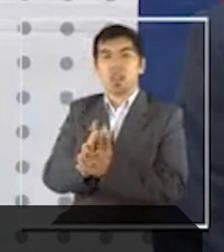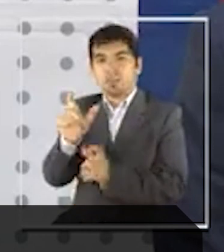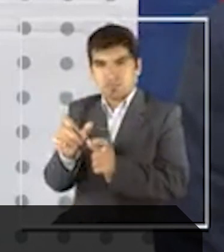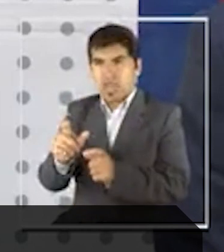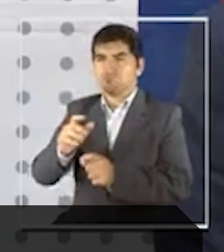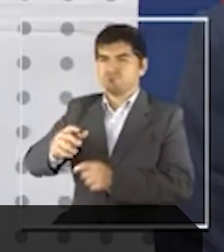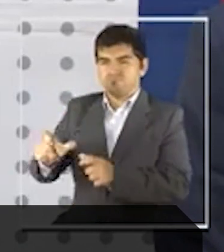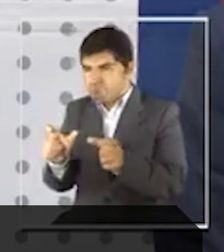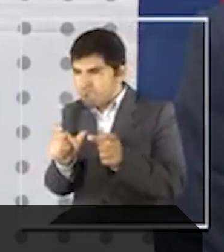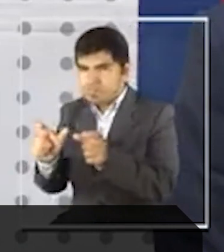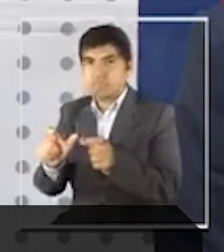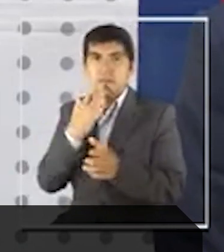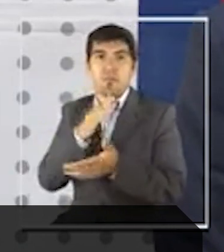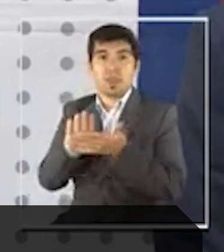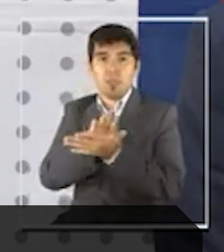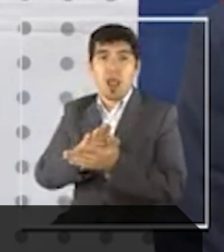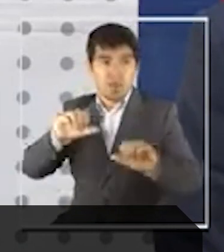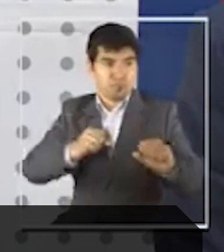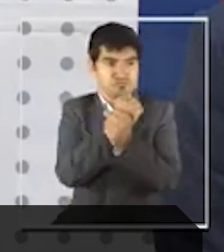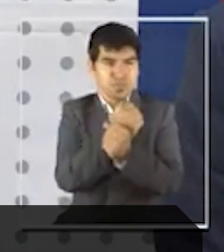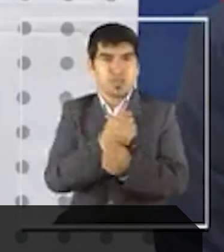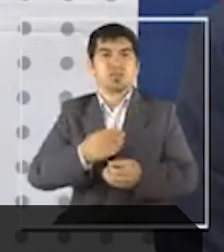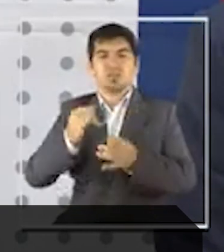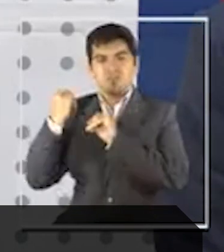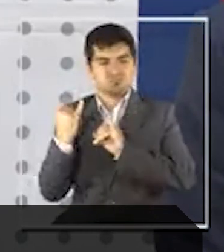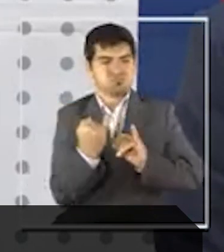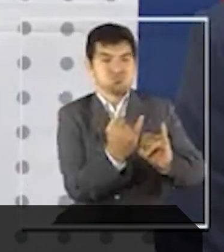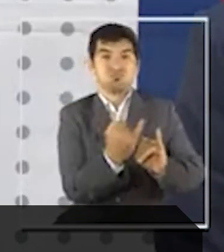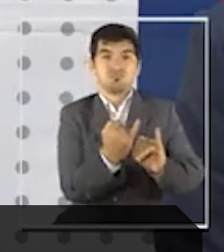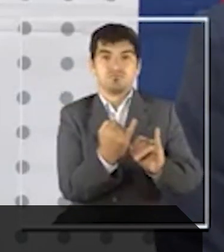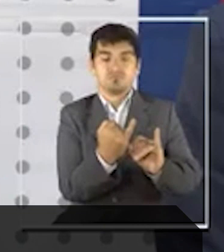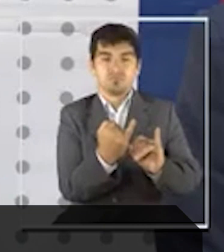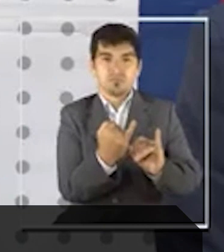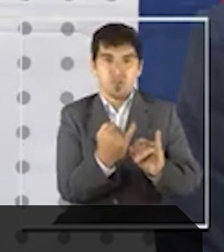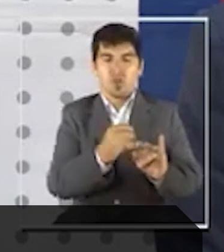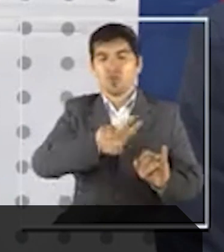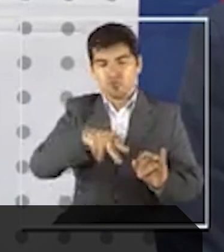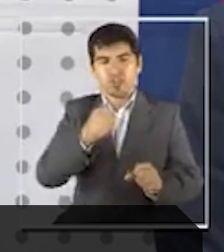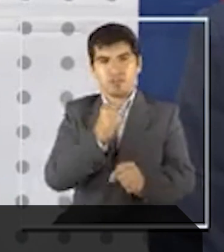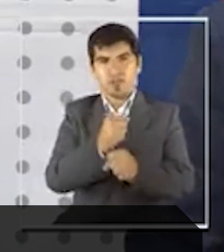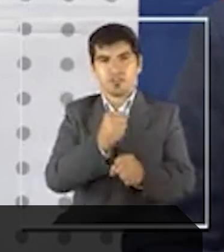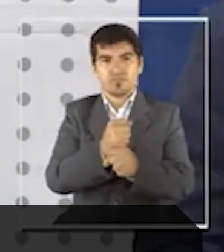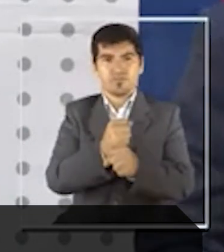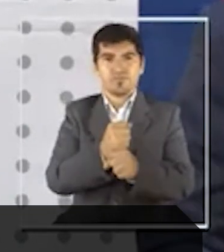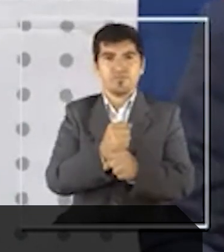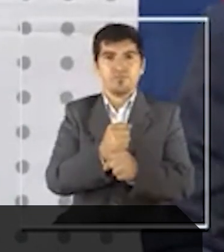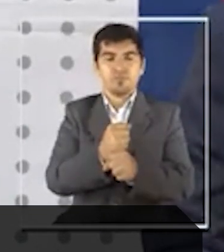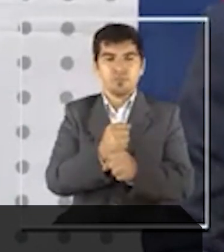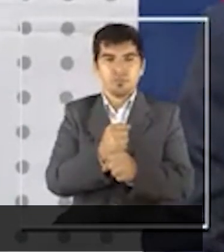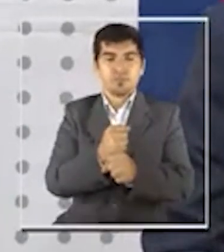antecedentes a las policías y a la fiscalía para poder perseguir esto es parte también de lo que hemos estado trabajando y que ha llevado a